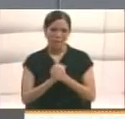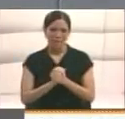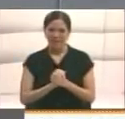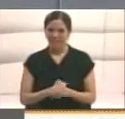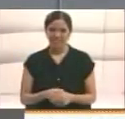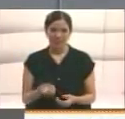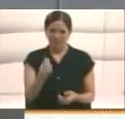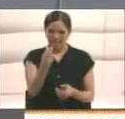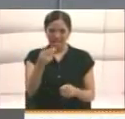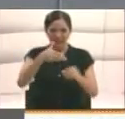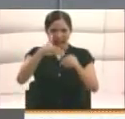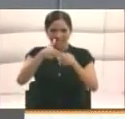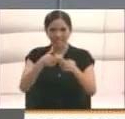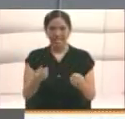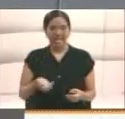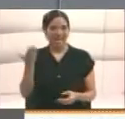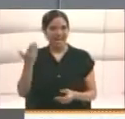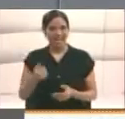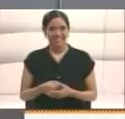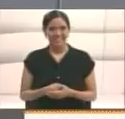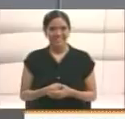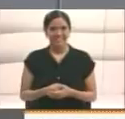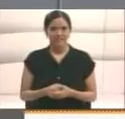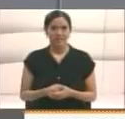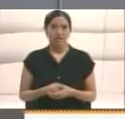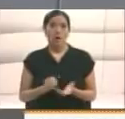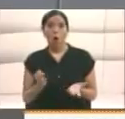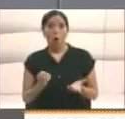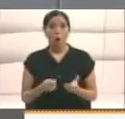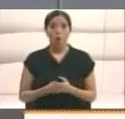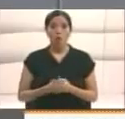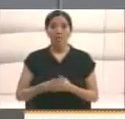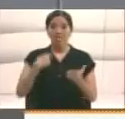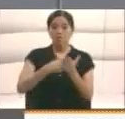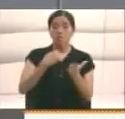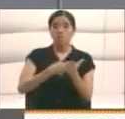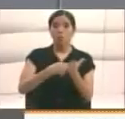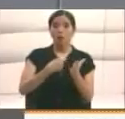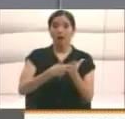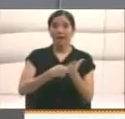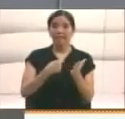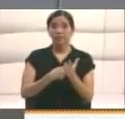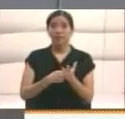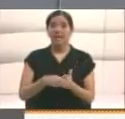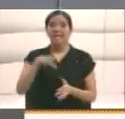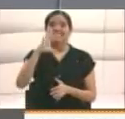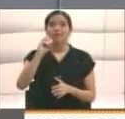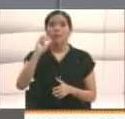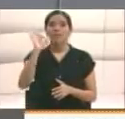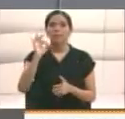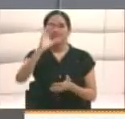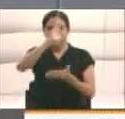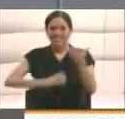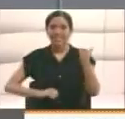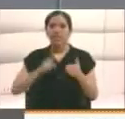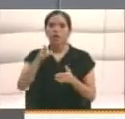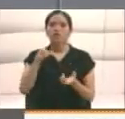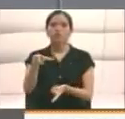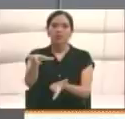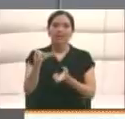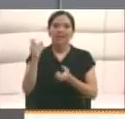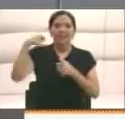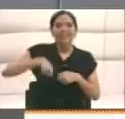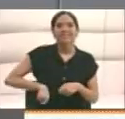gasolina. O que te lleguen los impuestos a quitarte el 50% de lo que ganas.